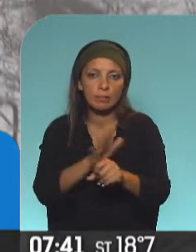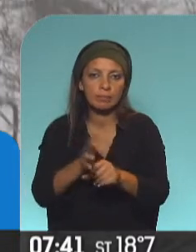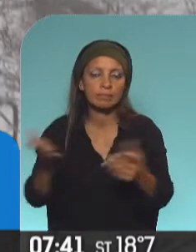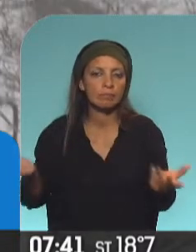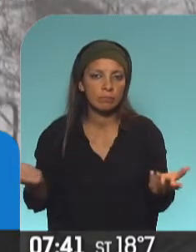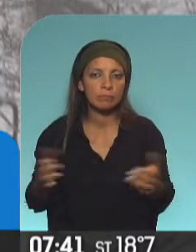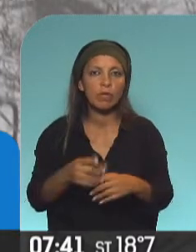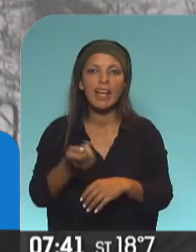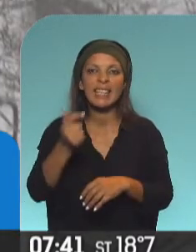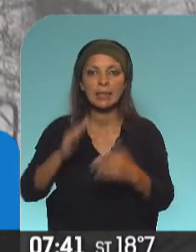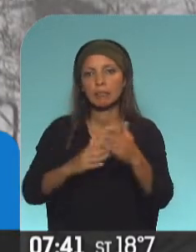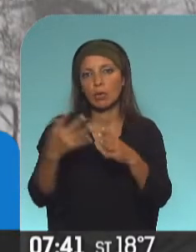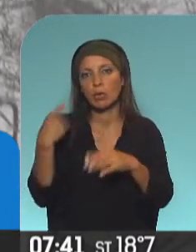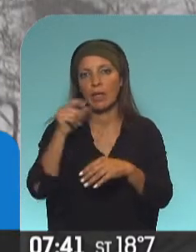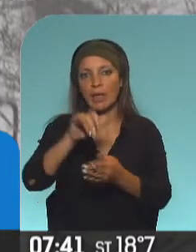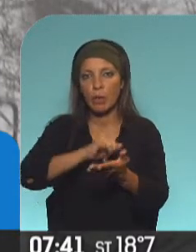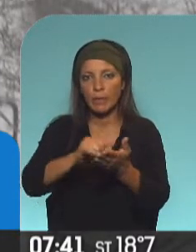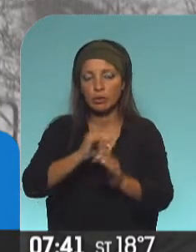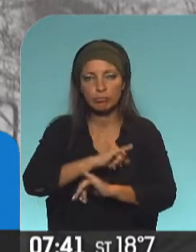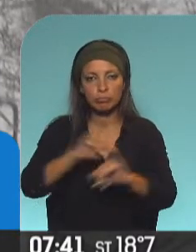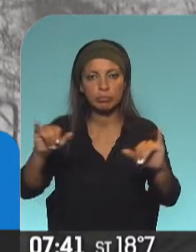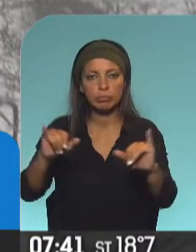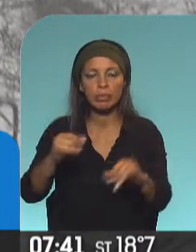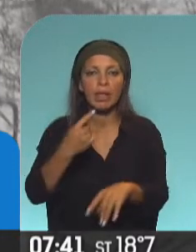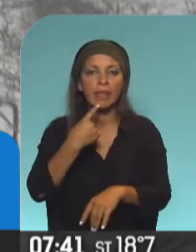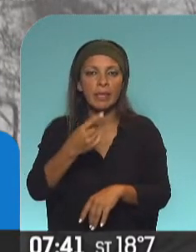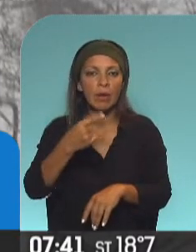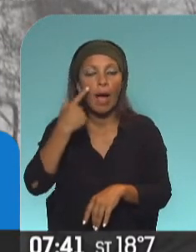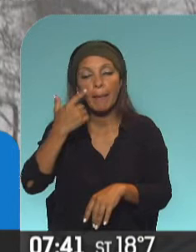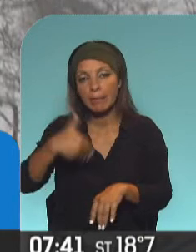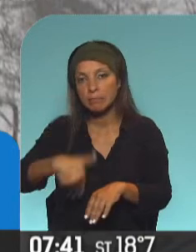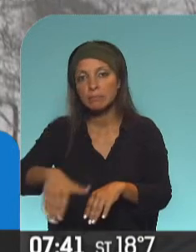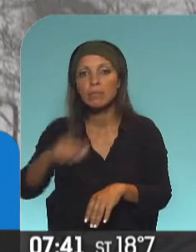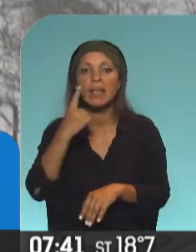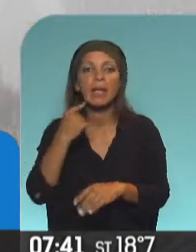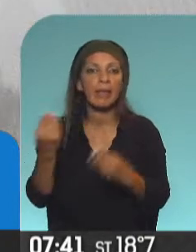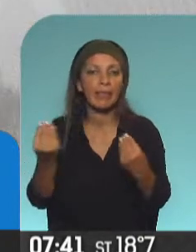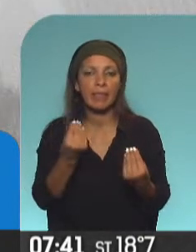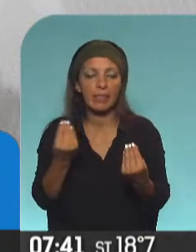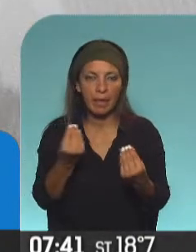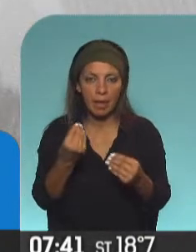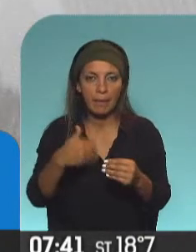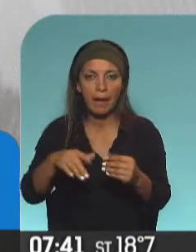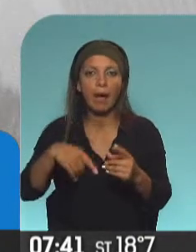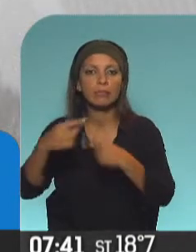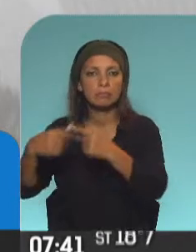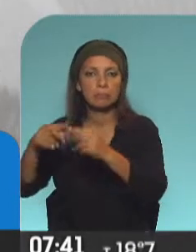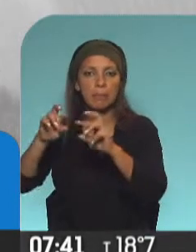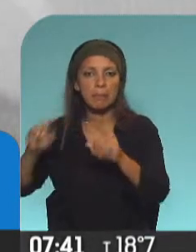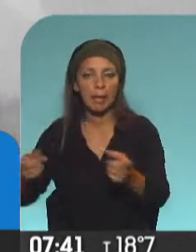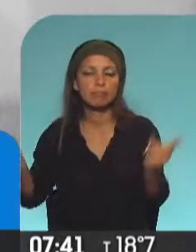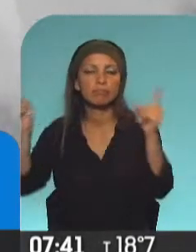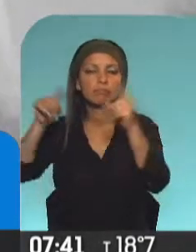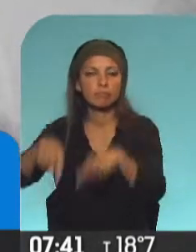Acaba de decir el alcalde de Nueva York en las próximas horas qué día de esta semana, si es que lo posibilita justamente el temporal, continúa, se